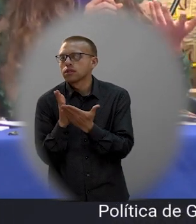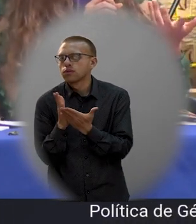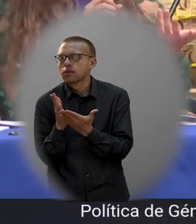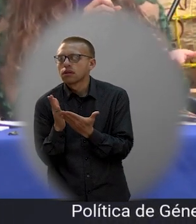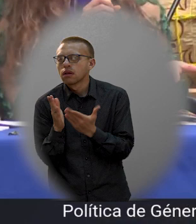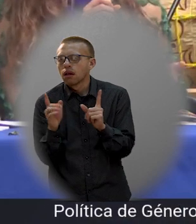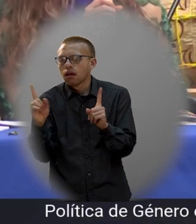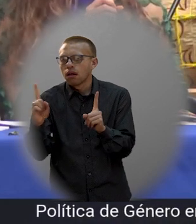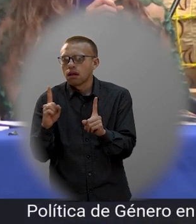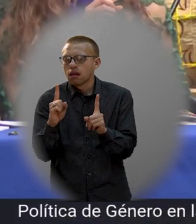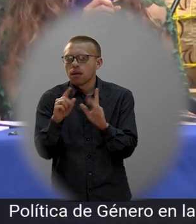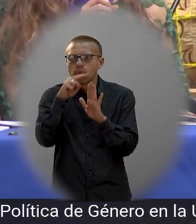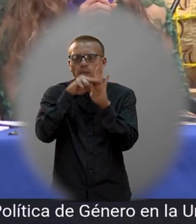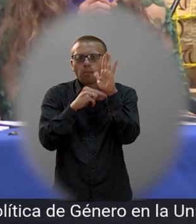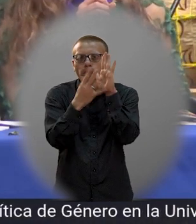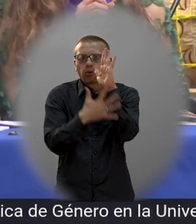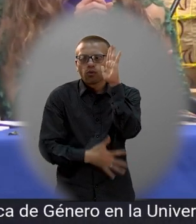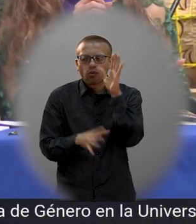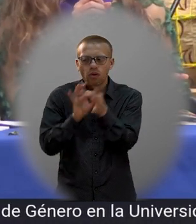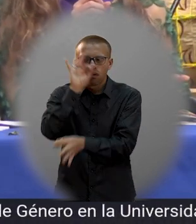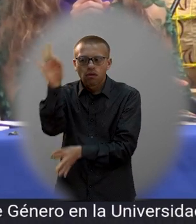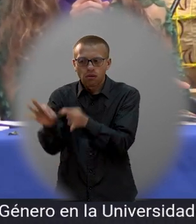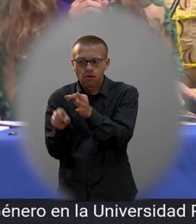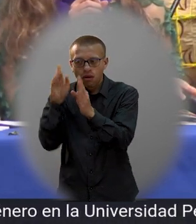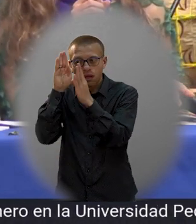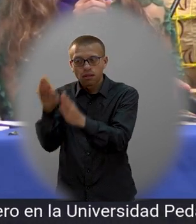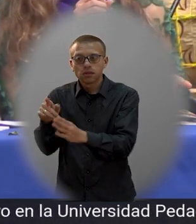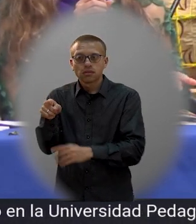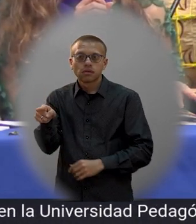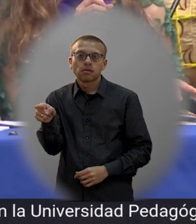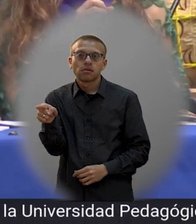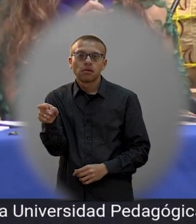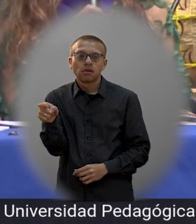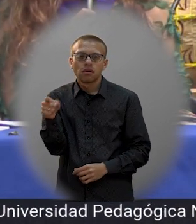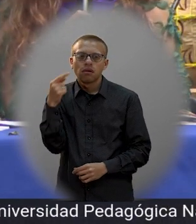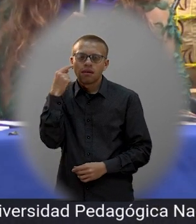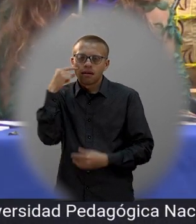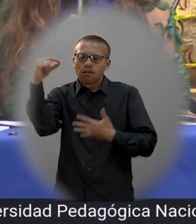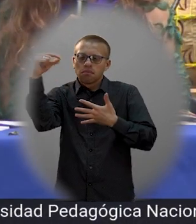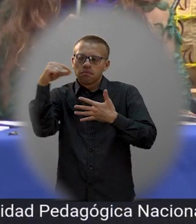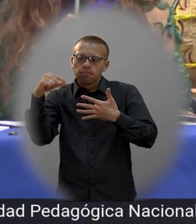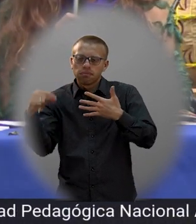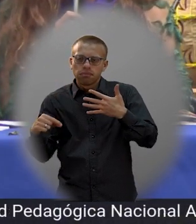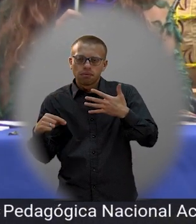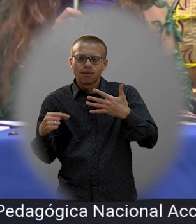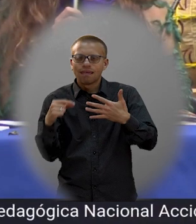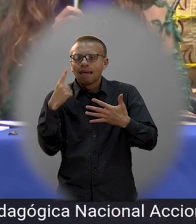El protocolo la cubriría. Entonces, creo que hay que revisar esos casos en específico para,